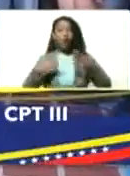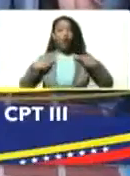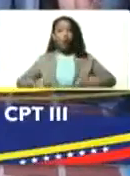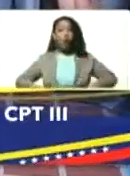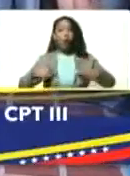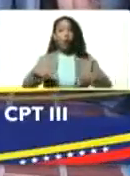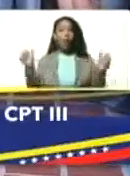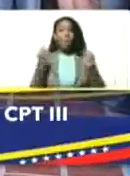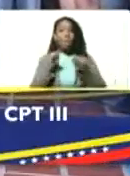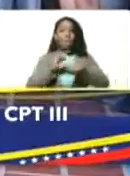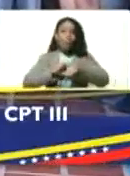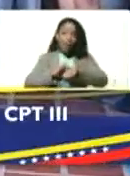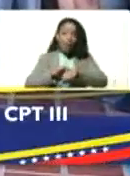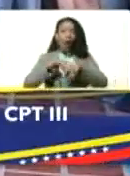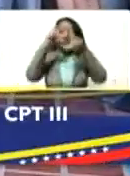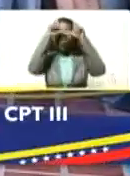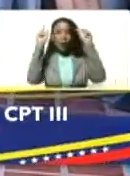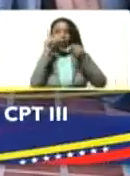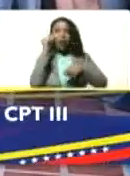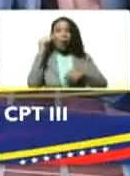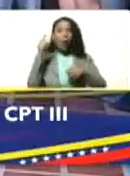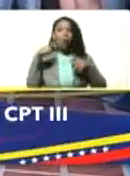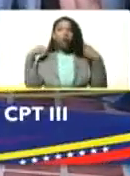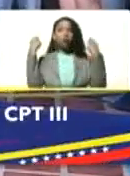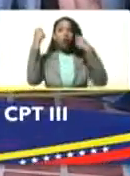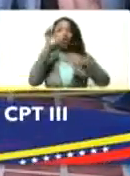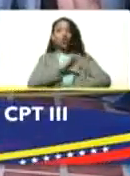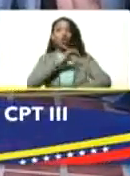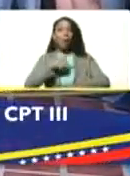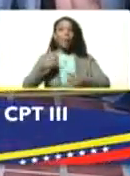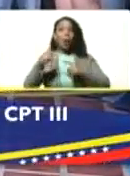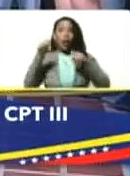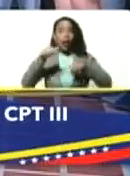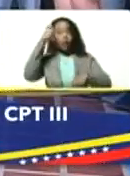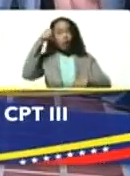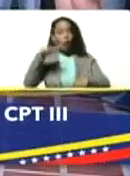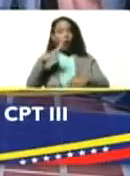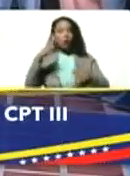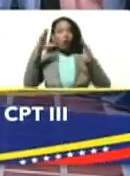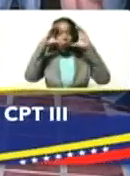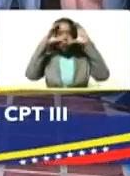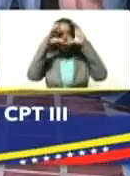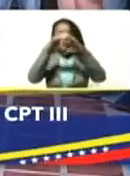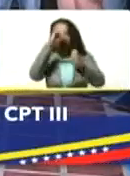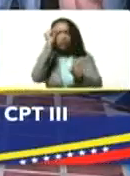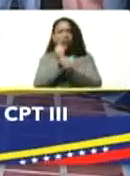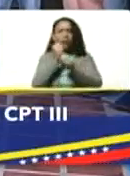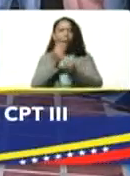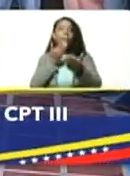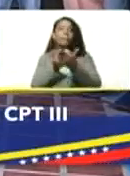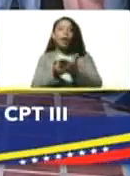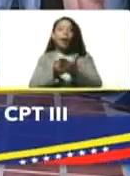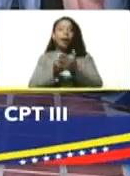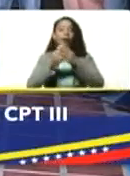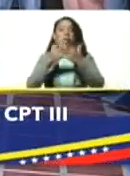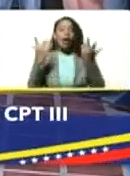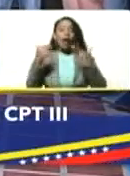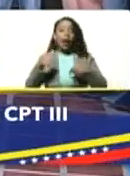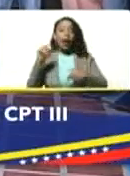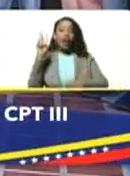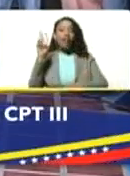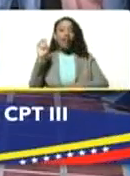de médicos, enfermeras, camareros, promotor social, pero este pueblo fue el que se abocó cuando usted permitió que la plataforma